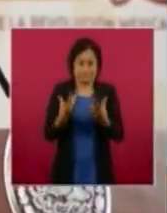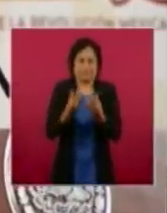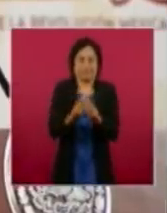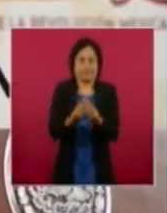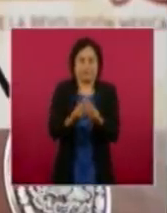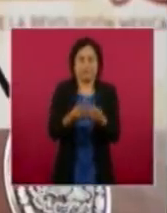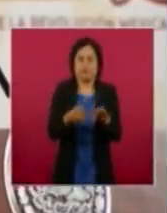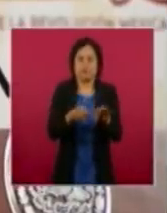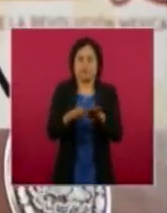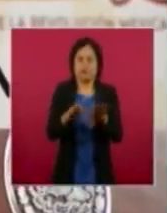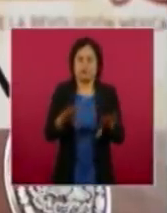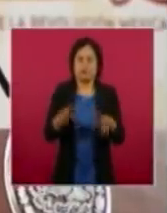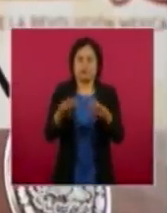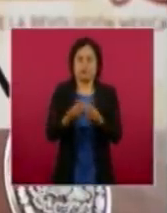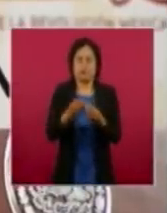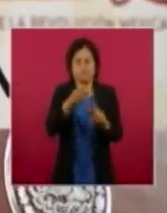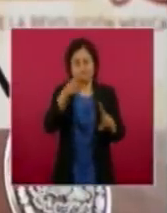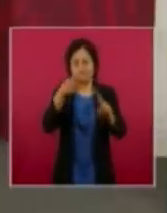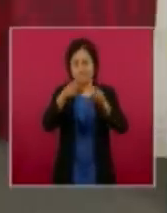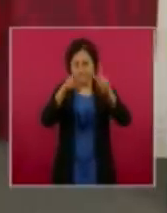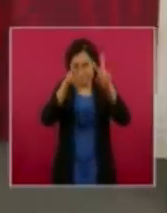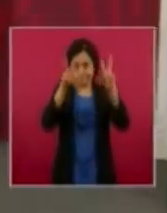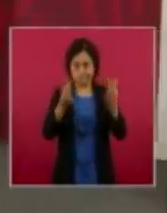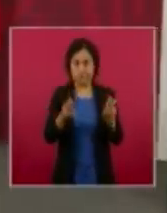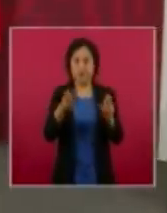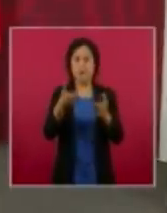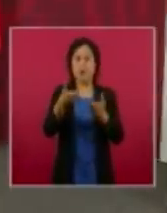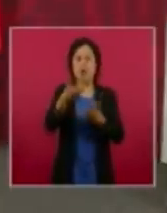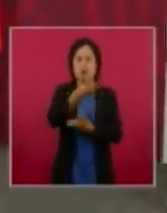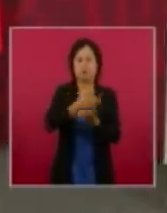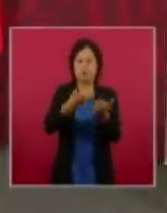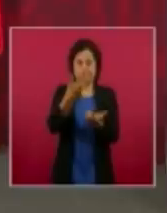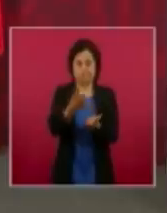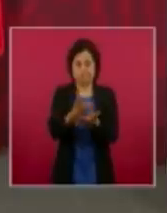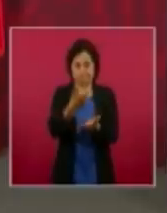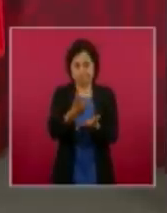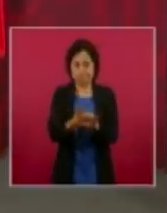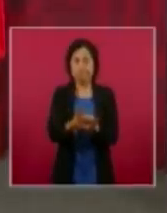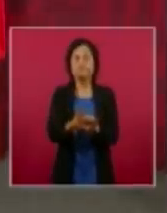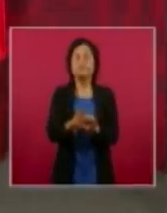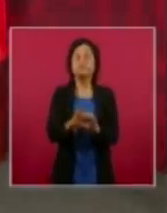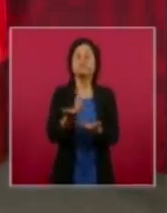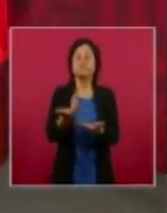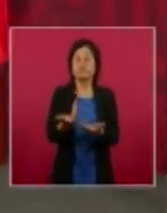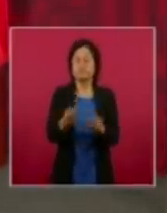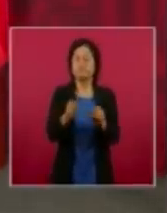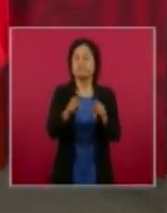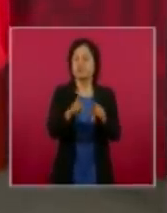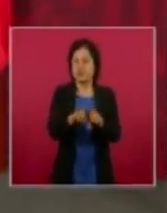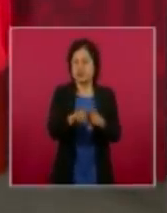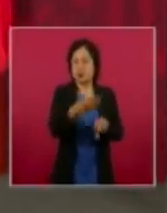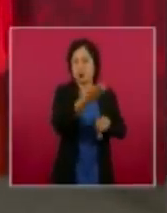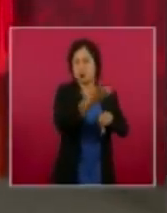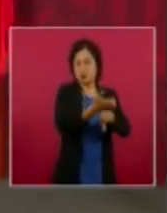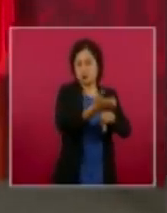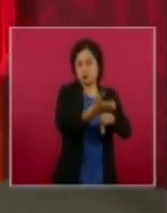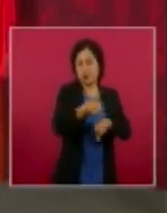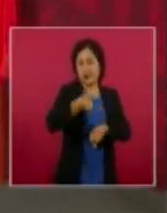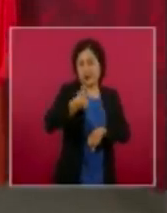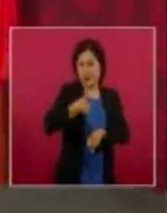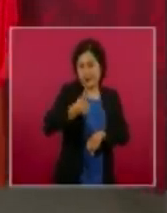3.000 kilómetros de frontera. En términos de seguridad nacional para Estados